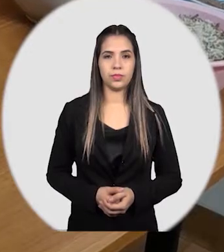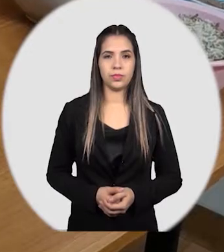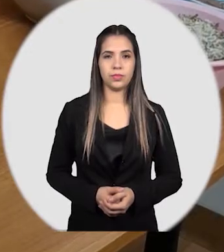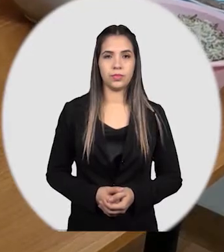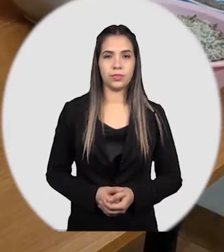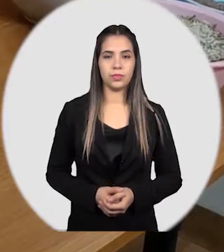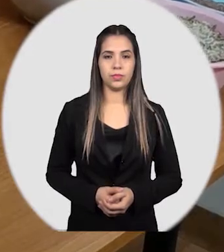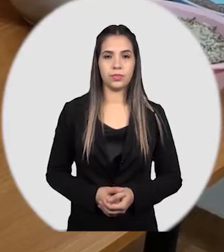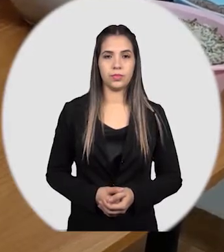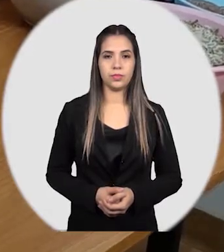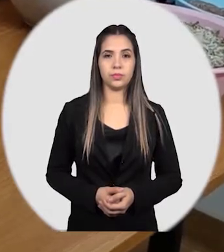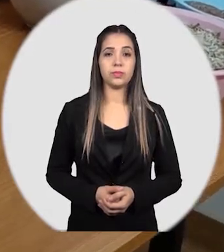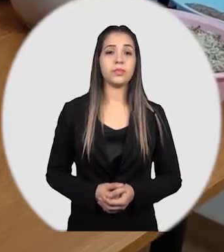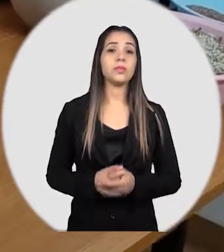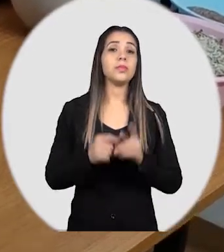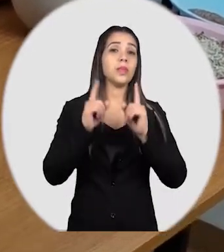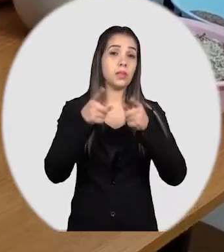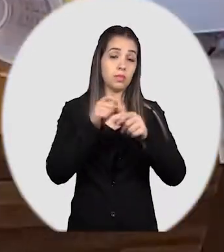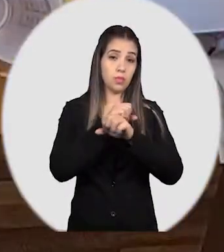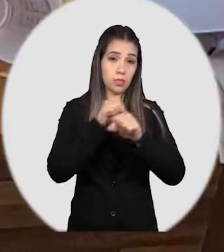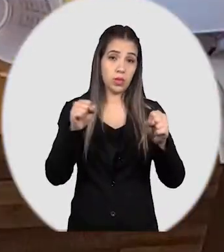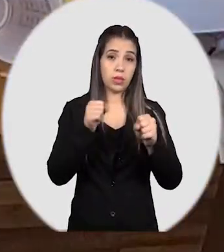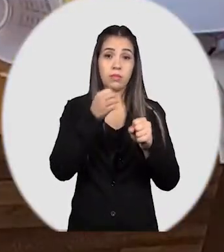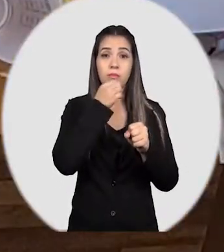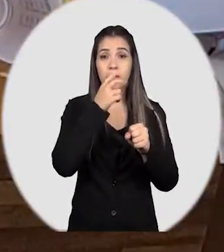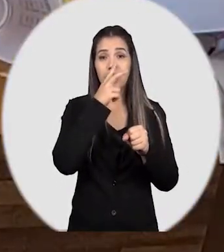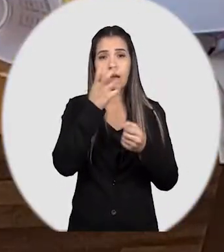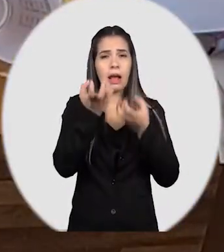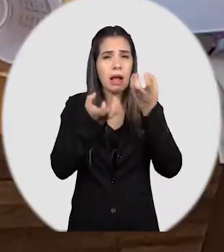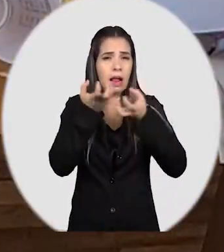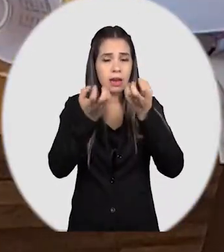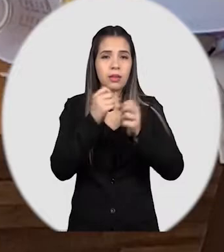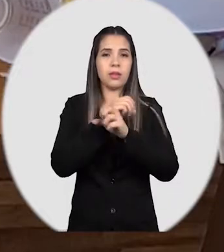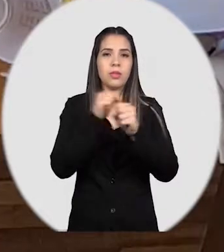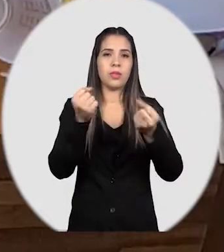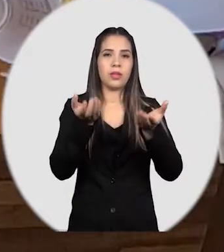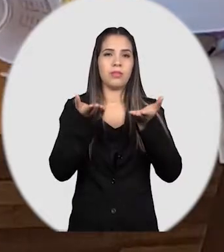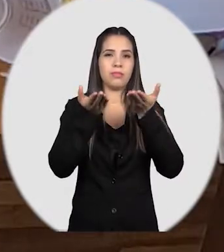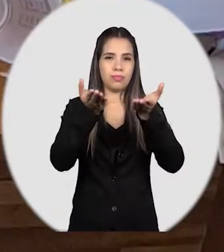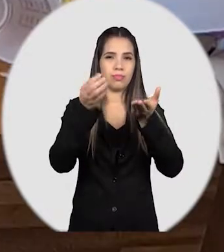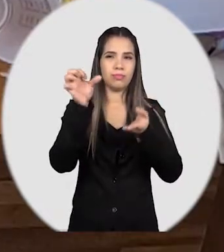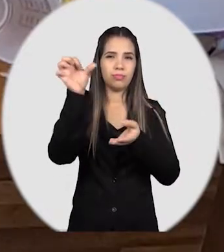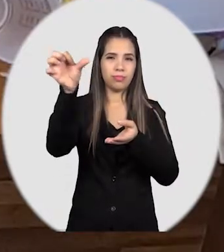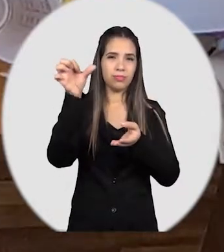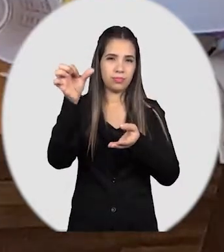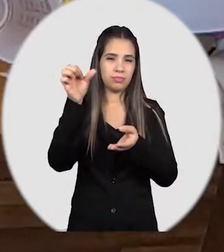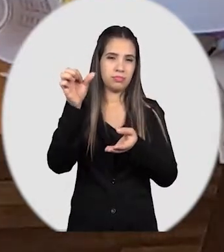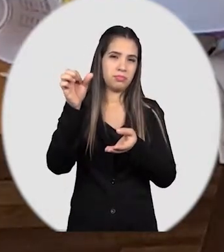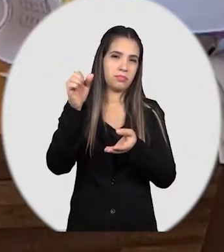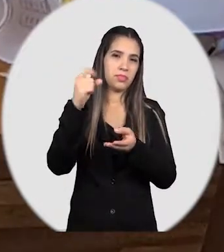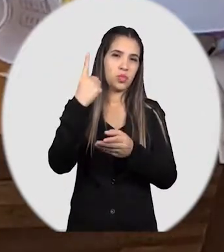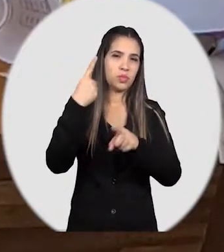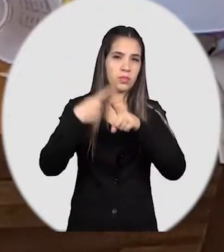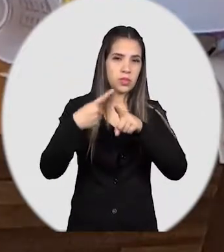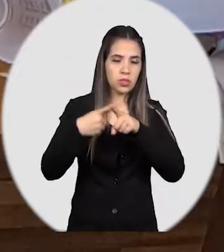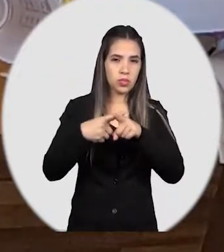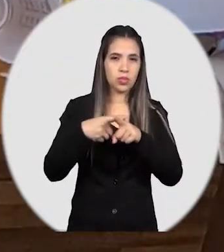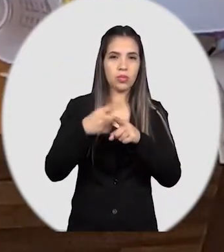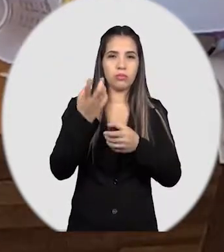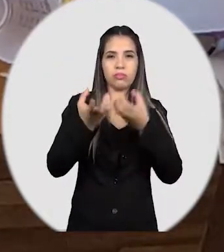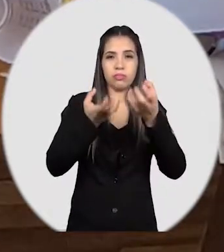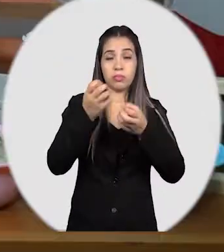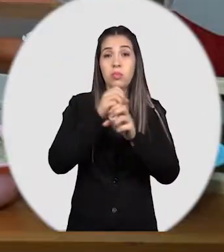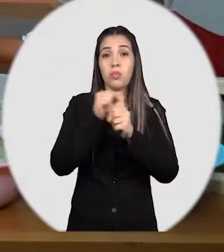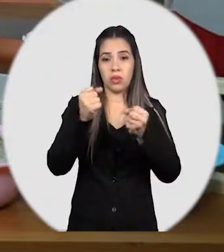Se puede usar en primer lugar, ¿verdad?, para microondas. Si es microondas, se calienta de un minuto a un